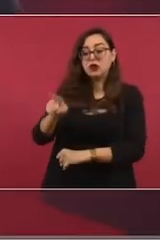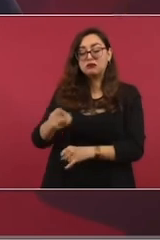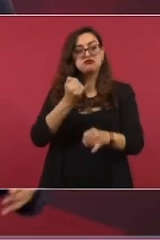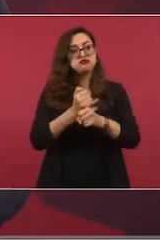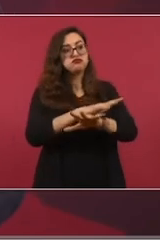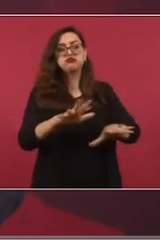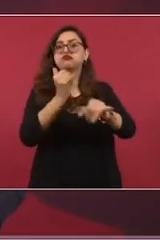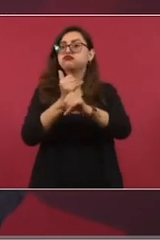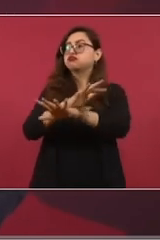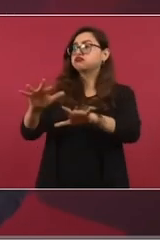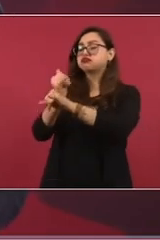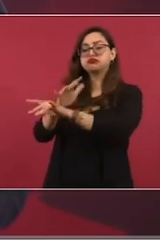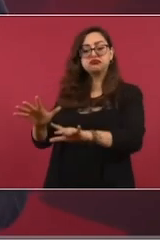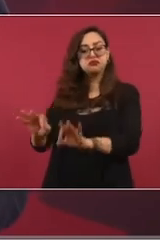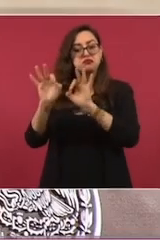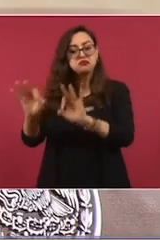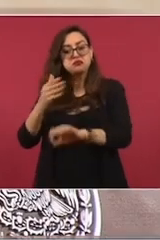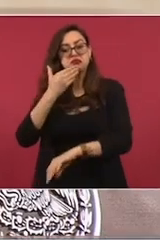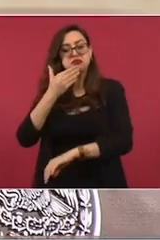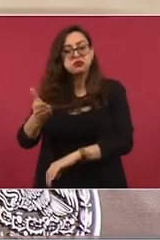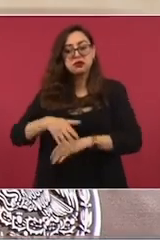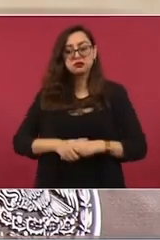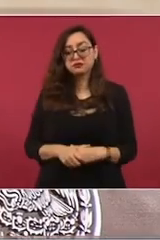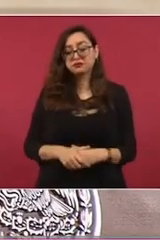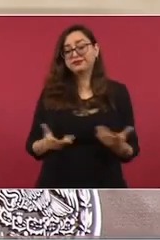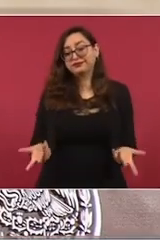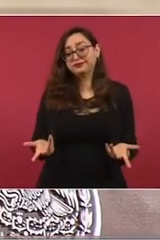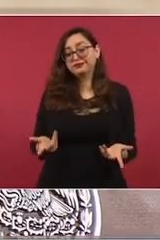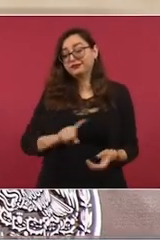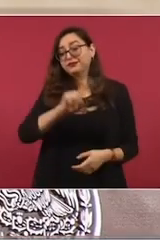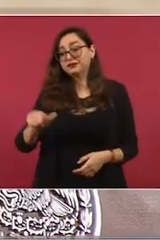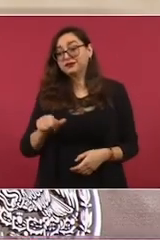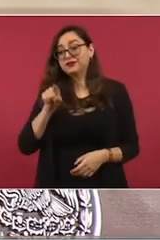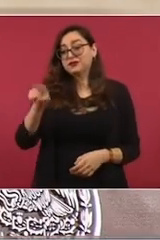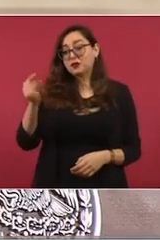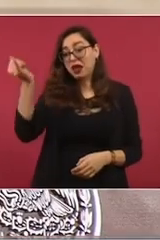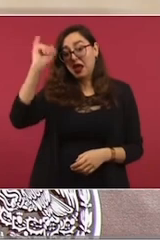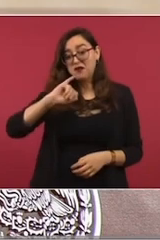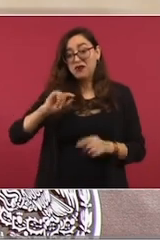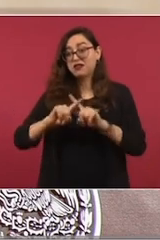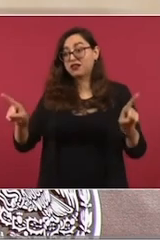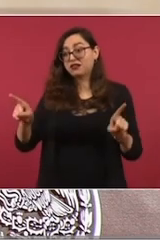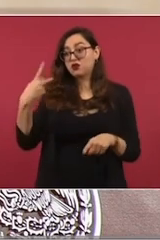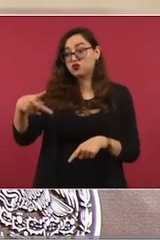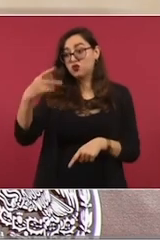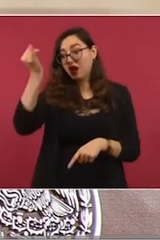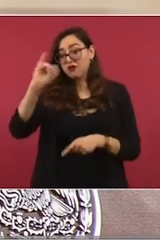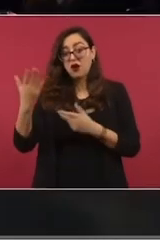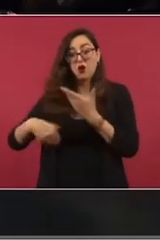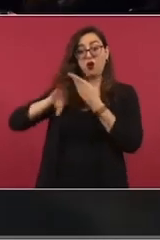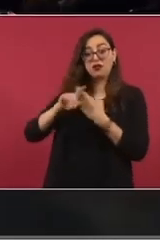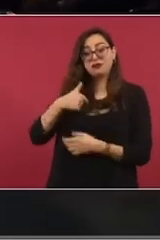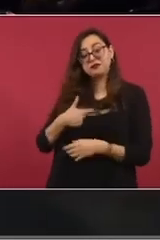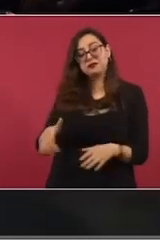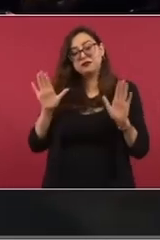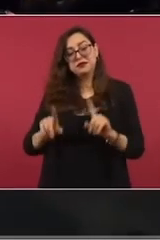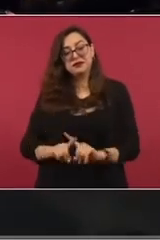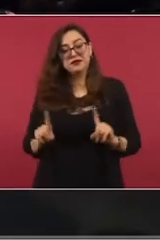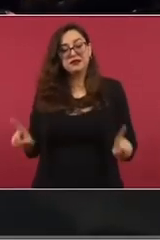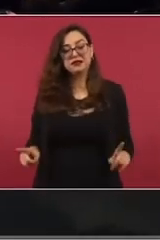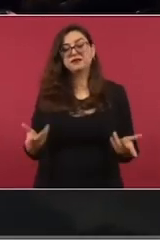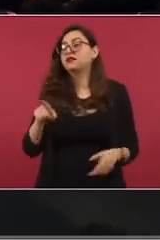informar los que editorializan pues son sus jefes los